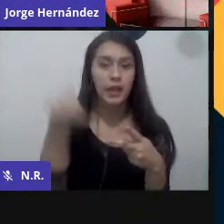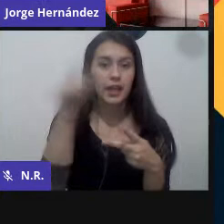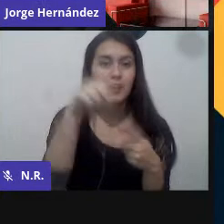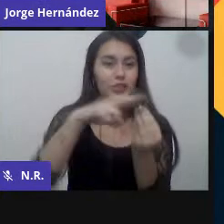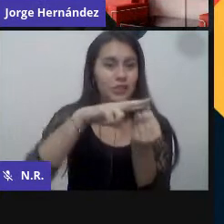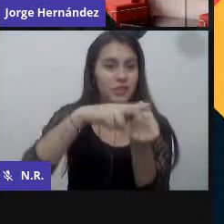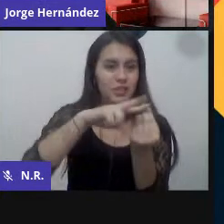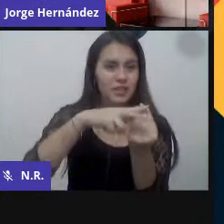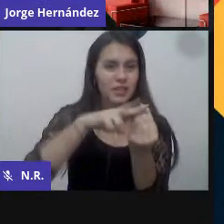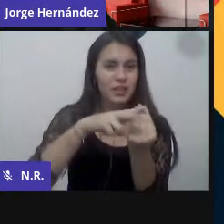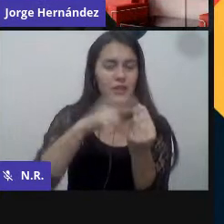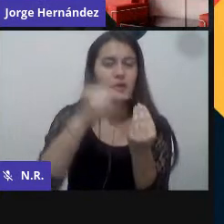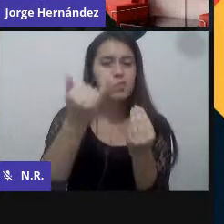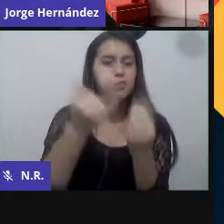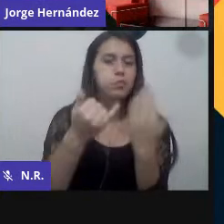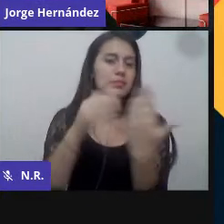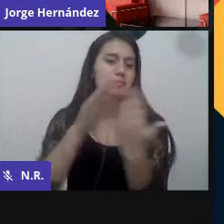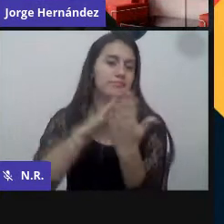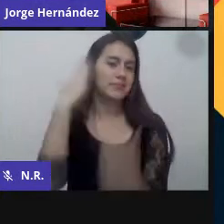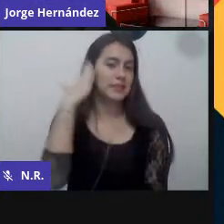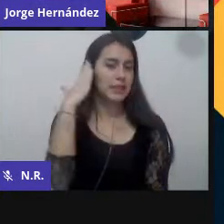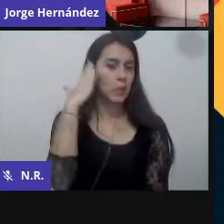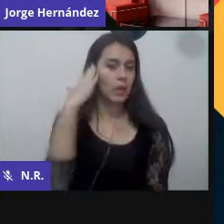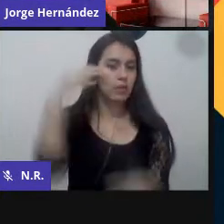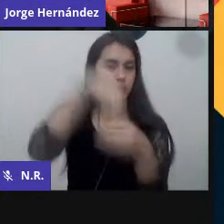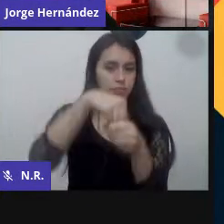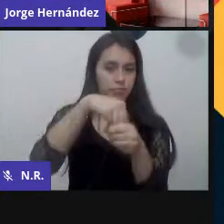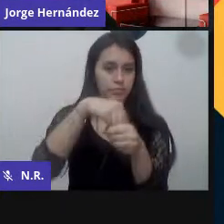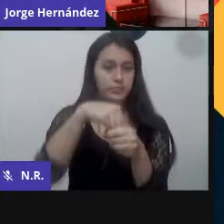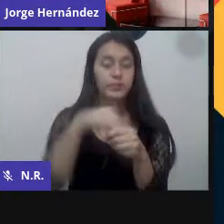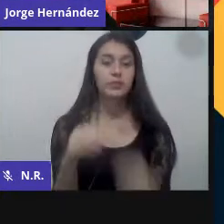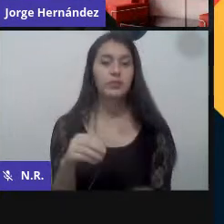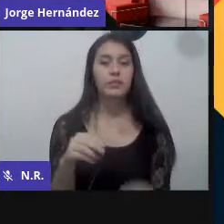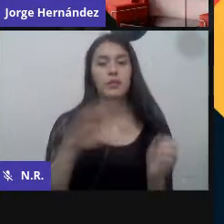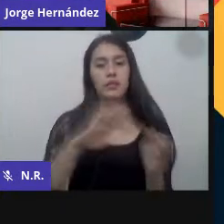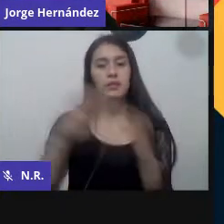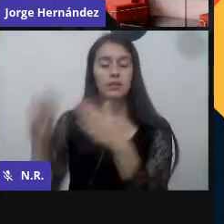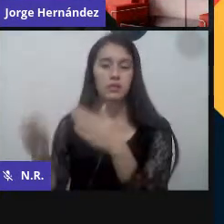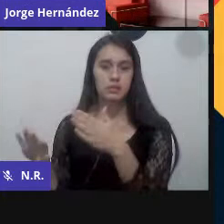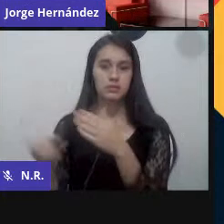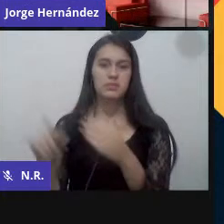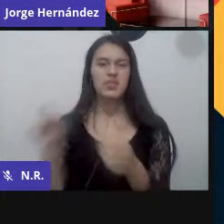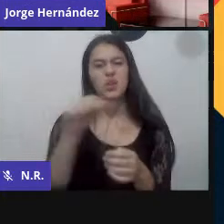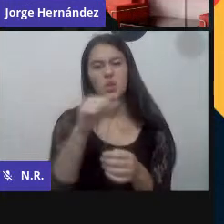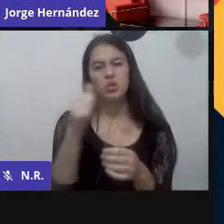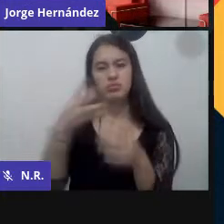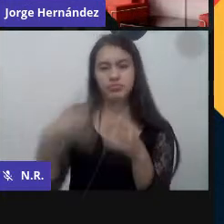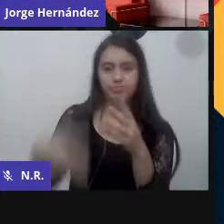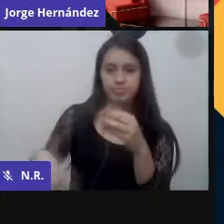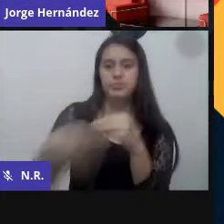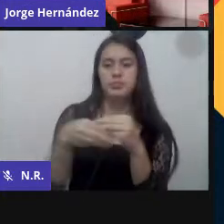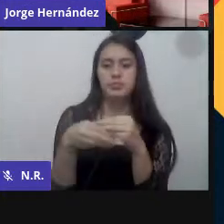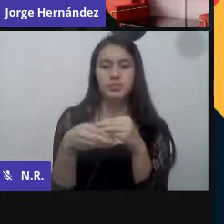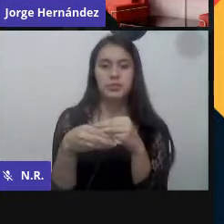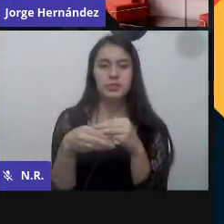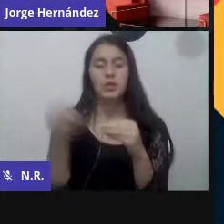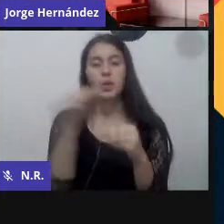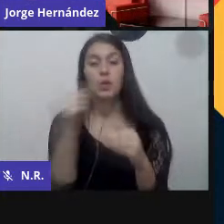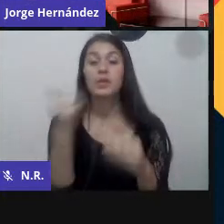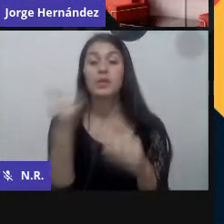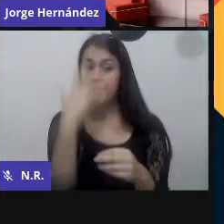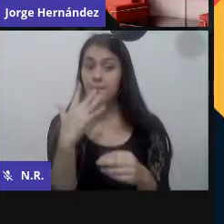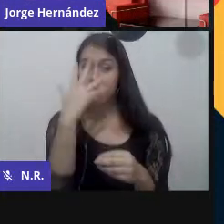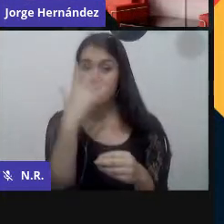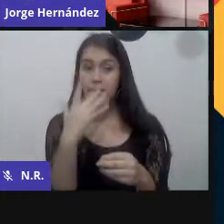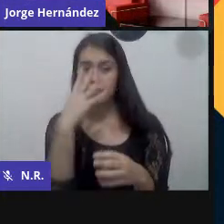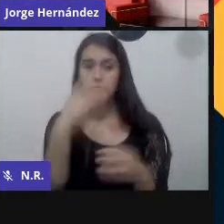directamente en el celular. Una adicional que ha sacado la empresa de Facebook se